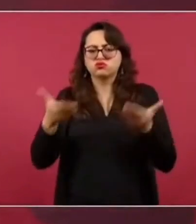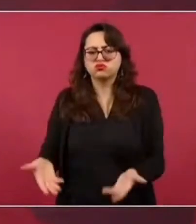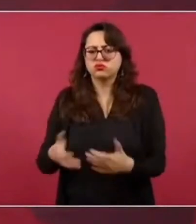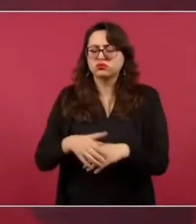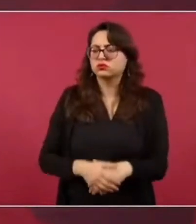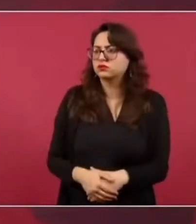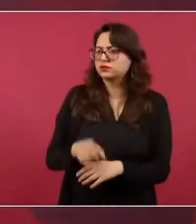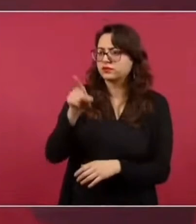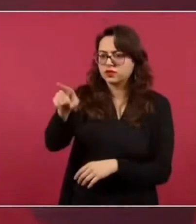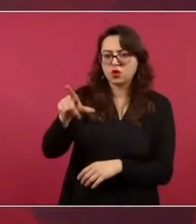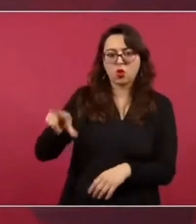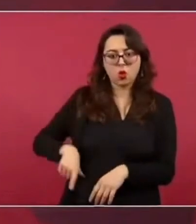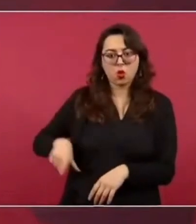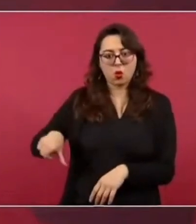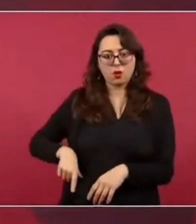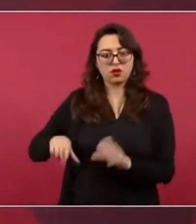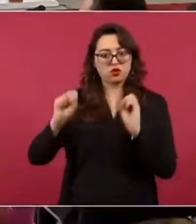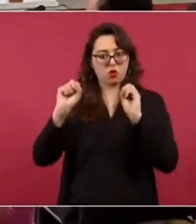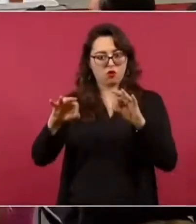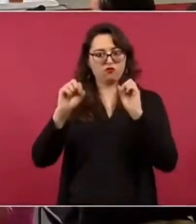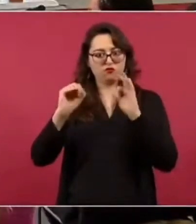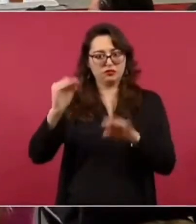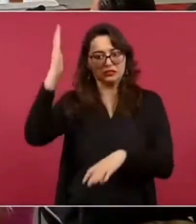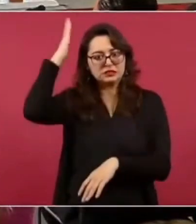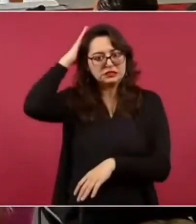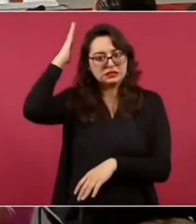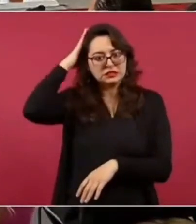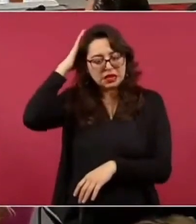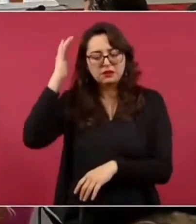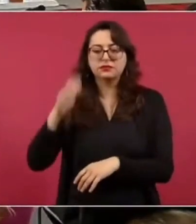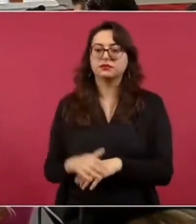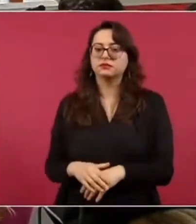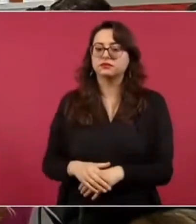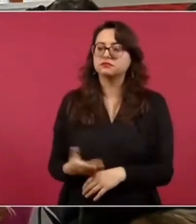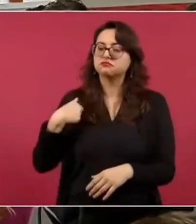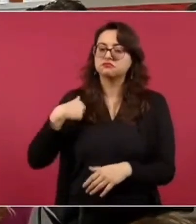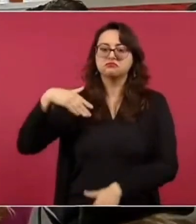cabecera municipal no había una sola